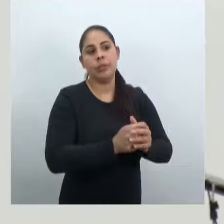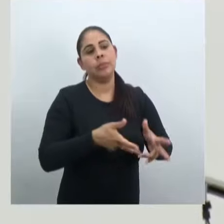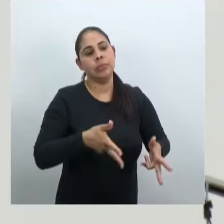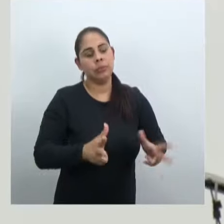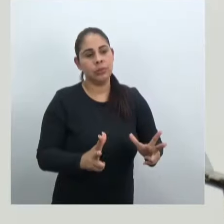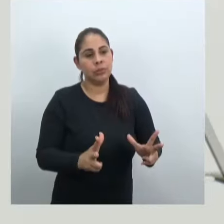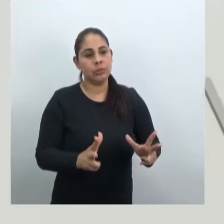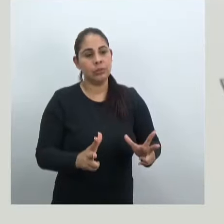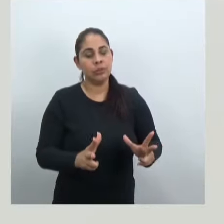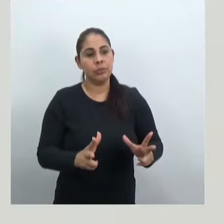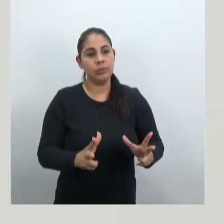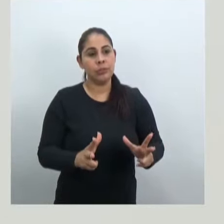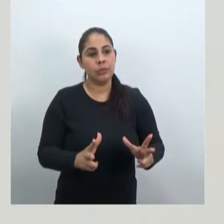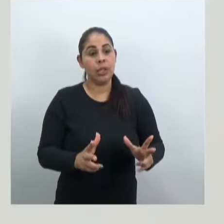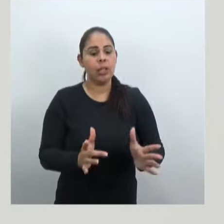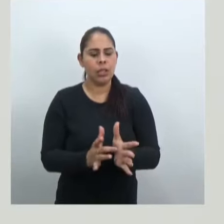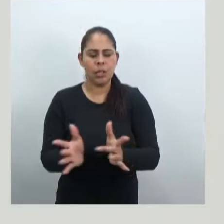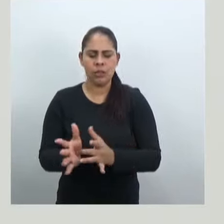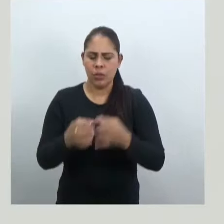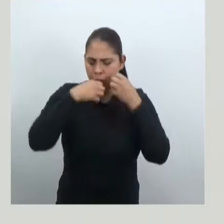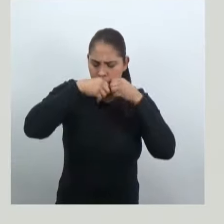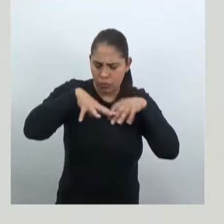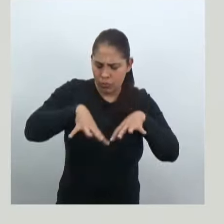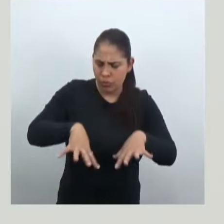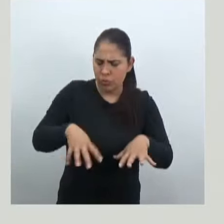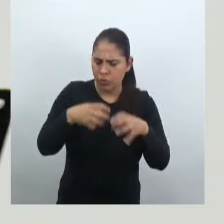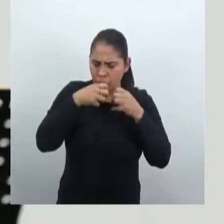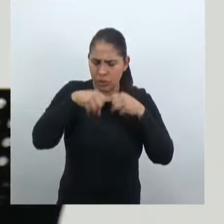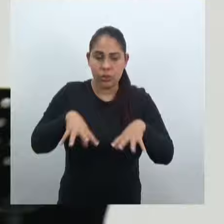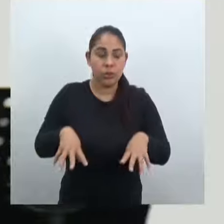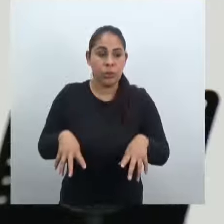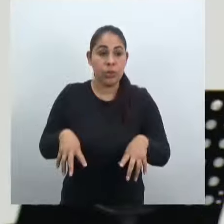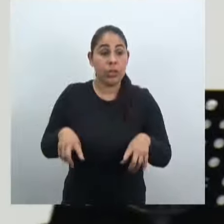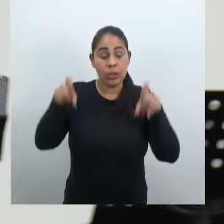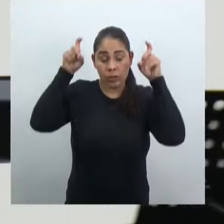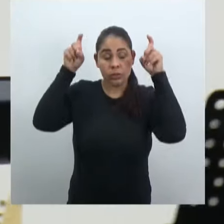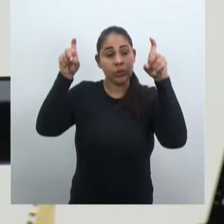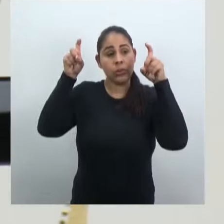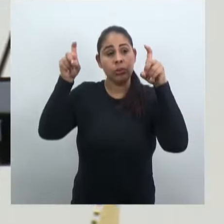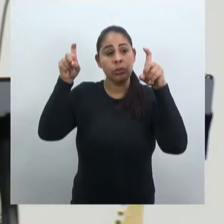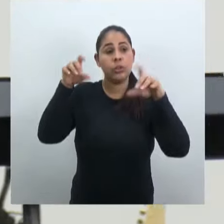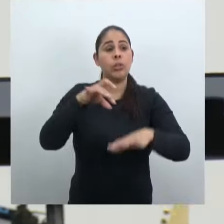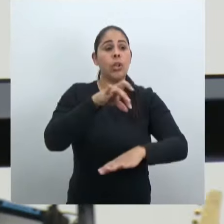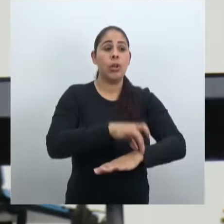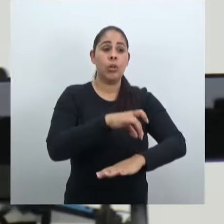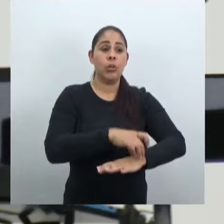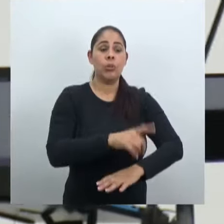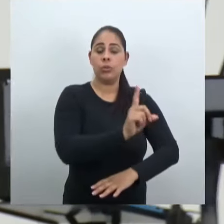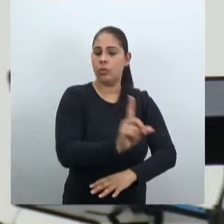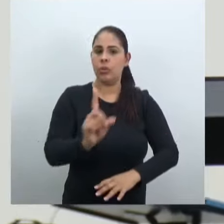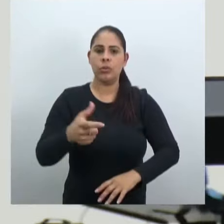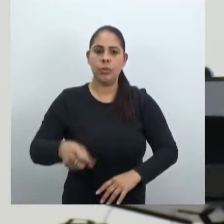Jesucristo que Él nos enseña sobre orar, Él dice en Lucas 11, versículo 4, 5, 6,